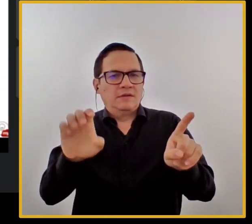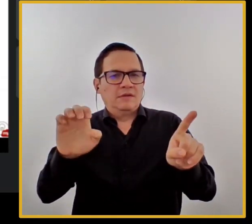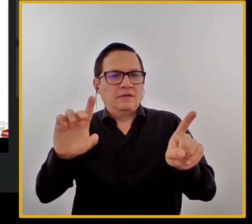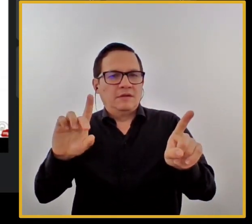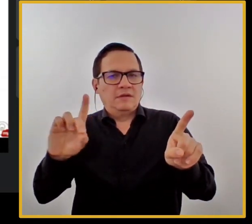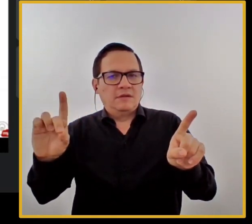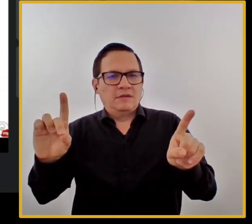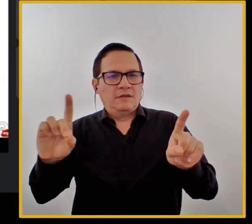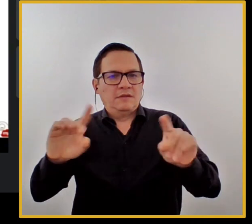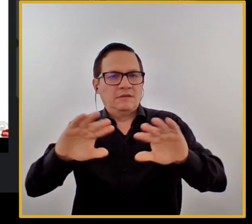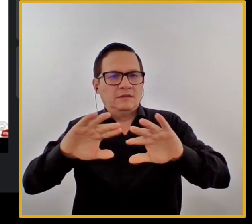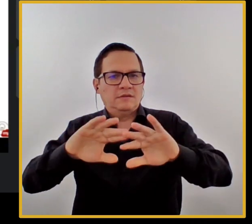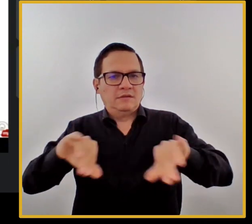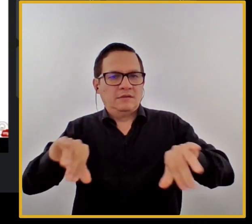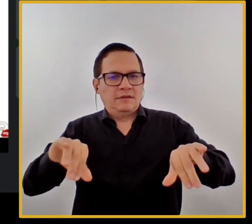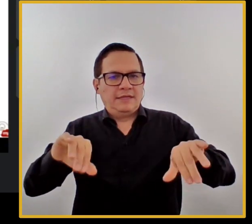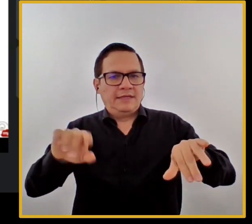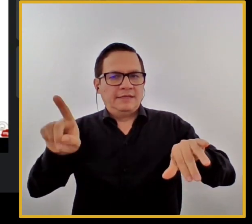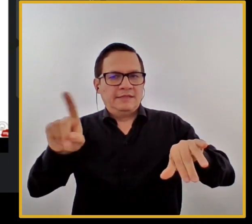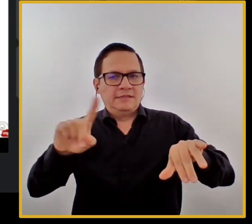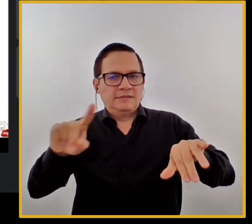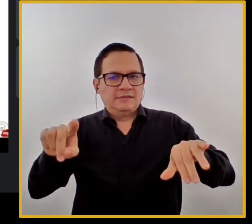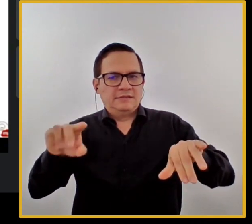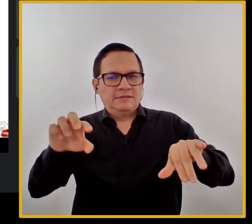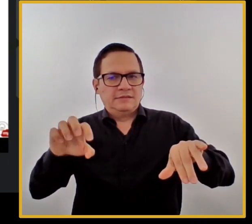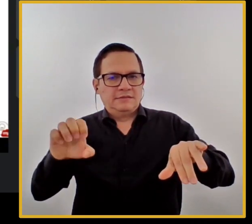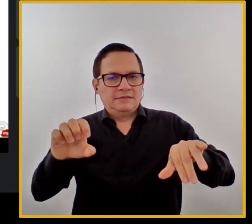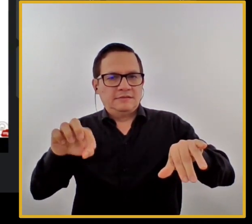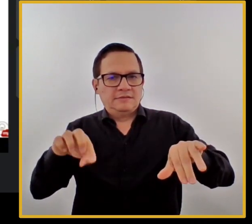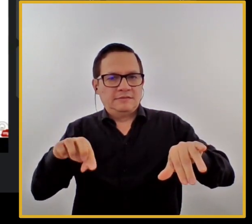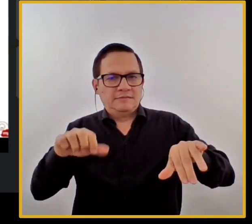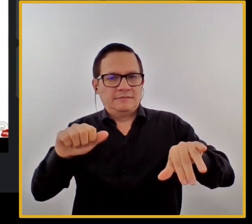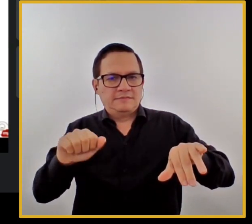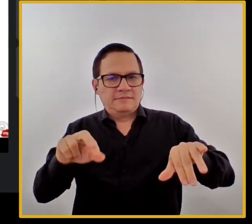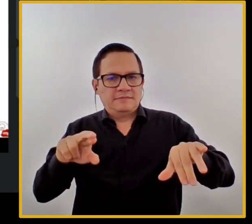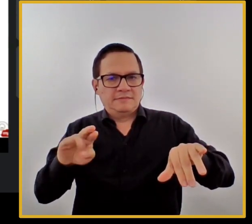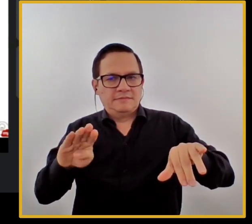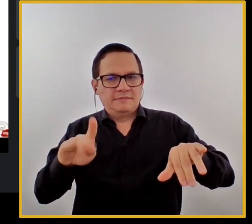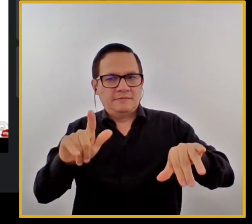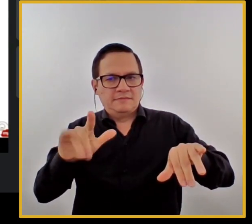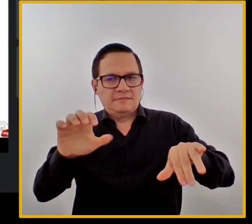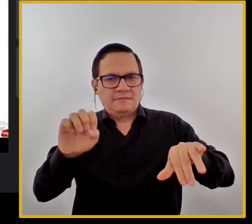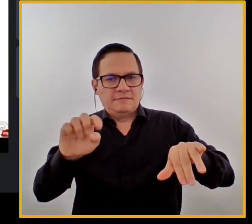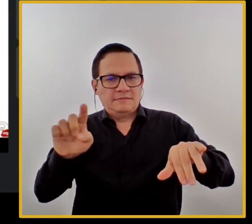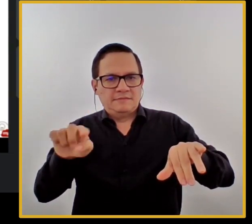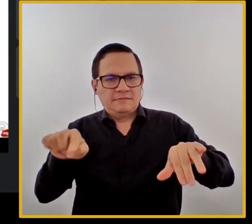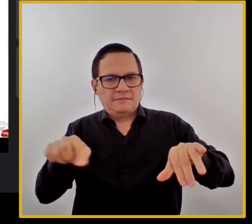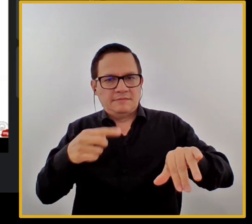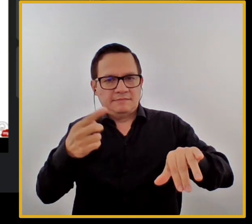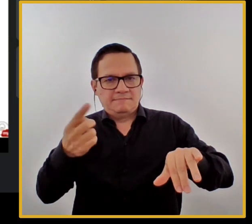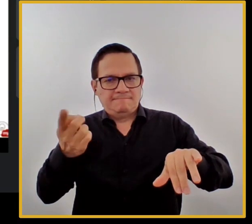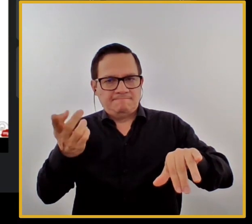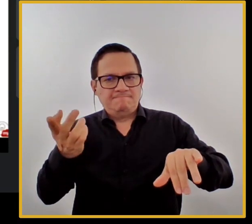diferenciales separables.